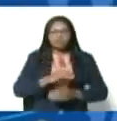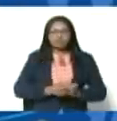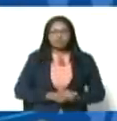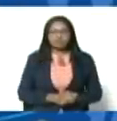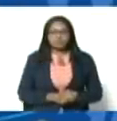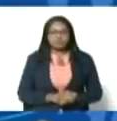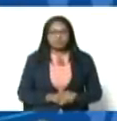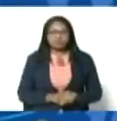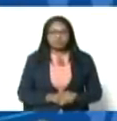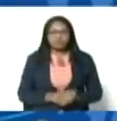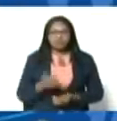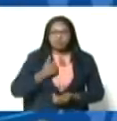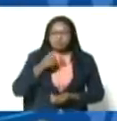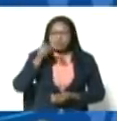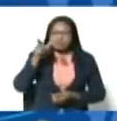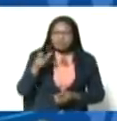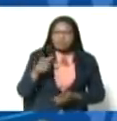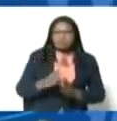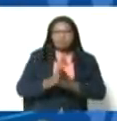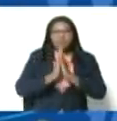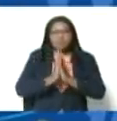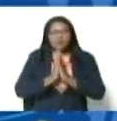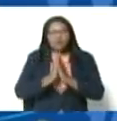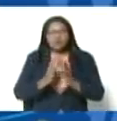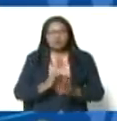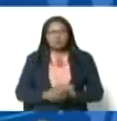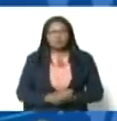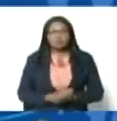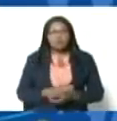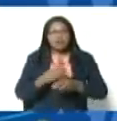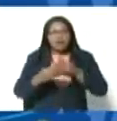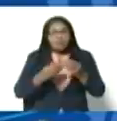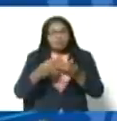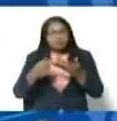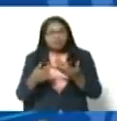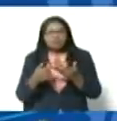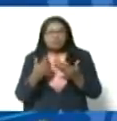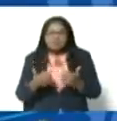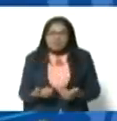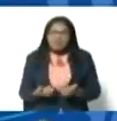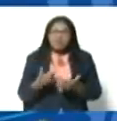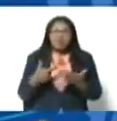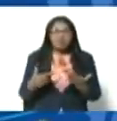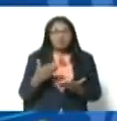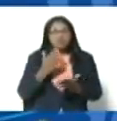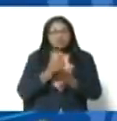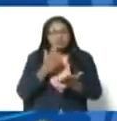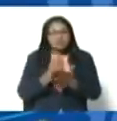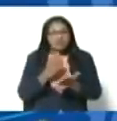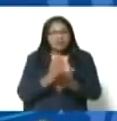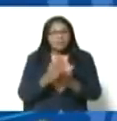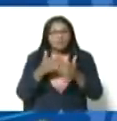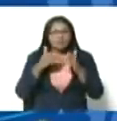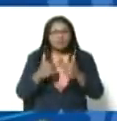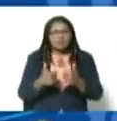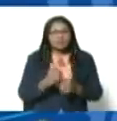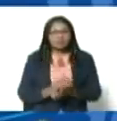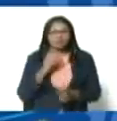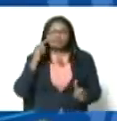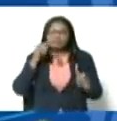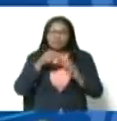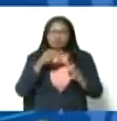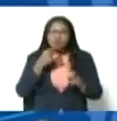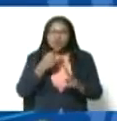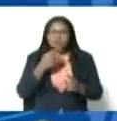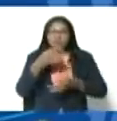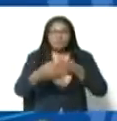Afortunadamente, por favor, hagamos las cosas bien y hagámoslas siempre bien. Fíjense ustedes, yo les